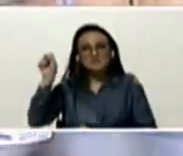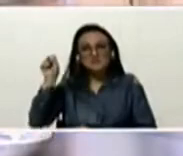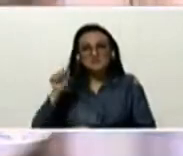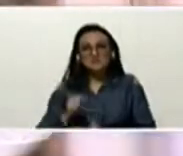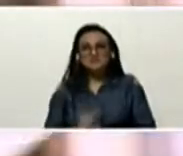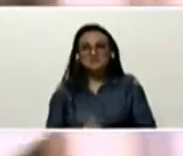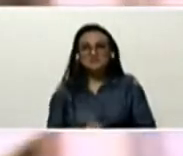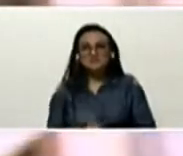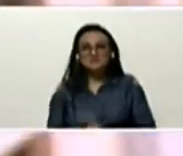¿verdad?